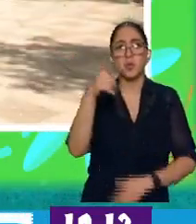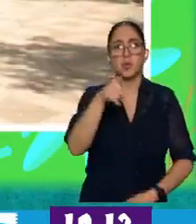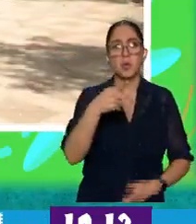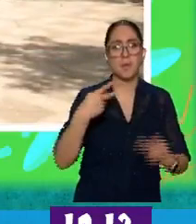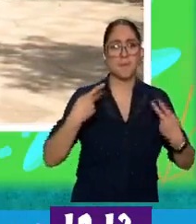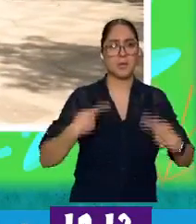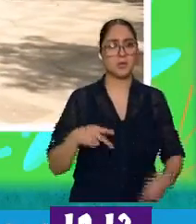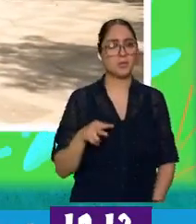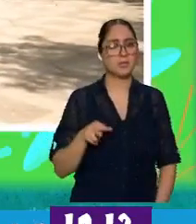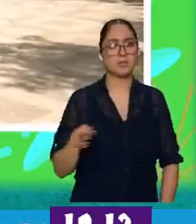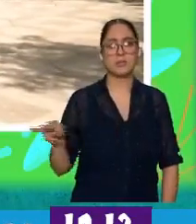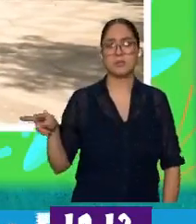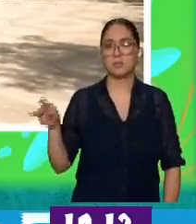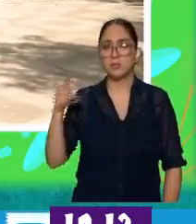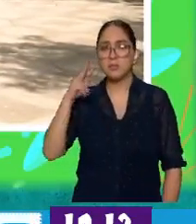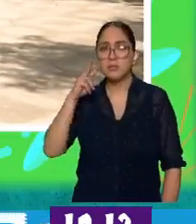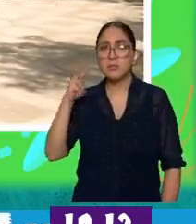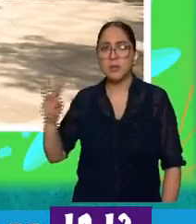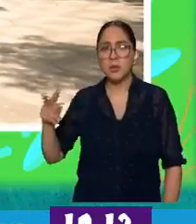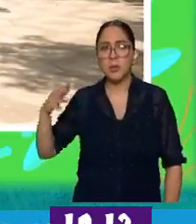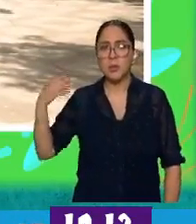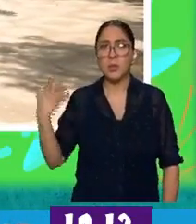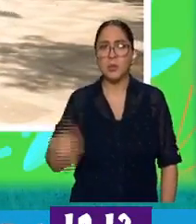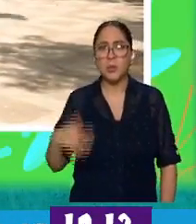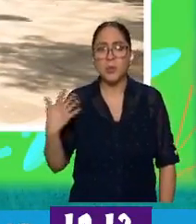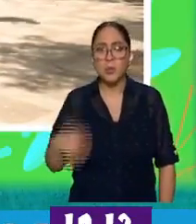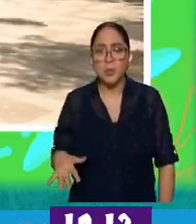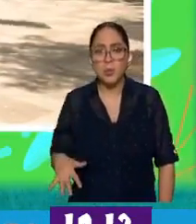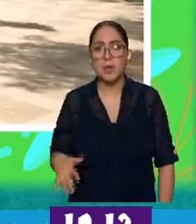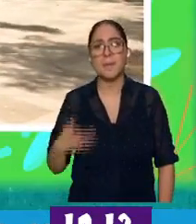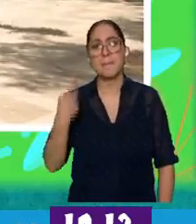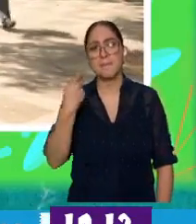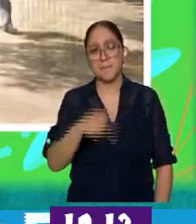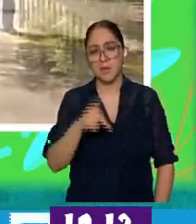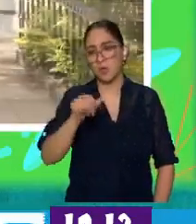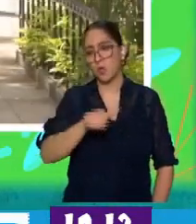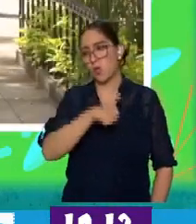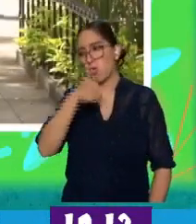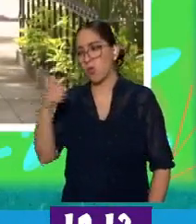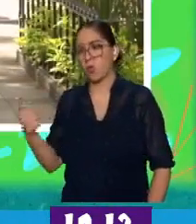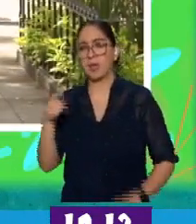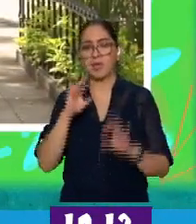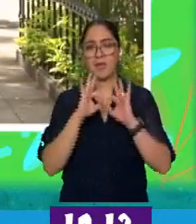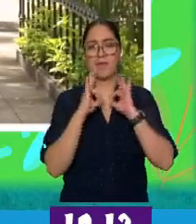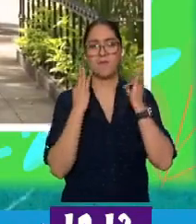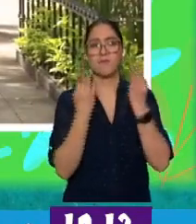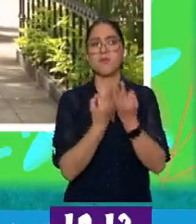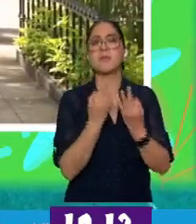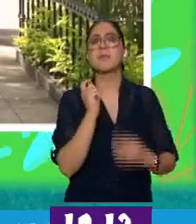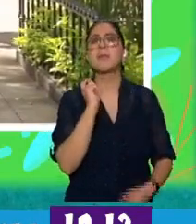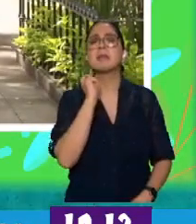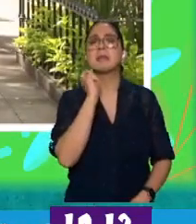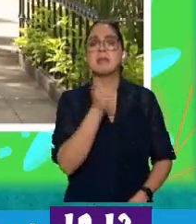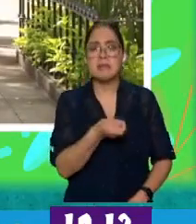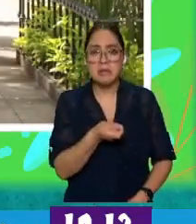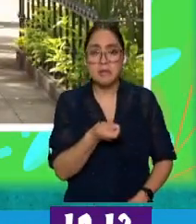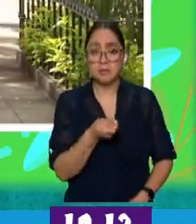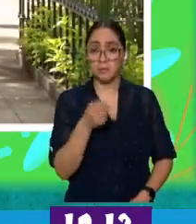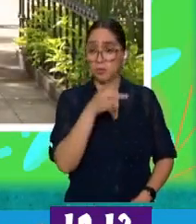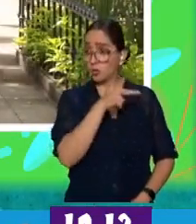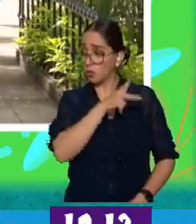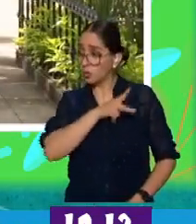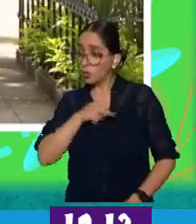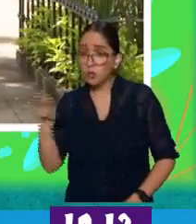lado, hay drama, ¿sí? Y luego hay otro mecanismo que es, todos